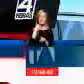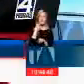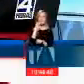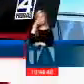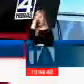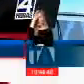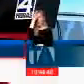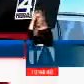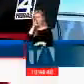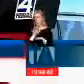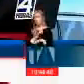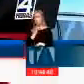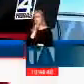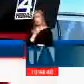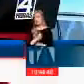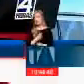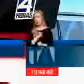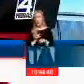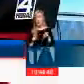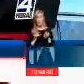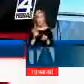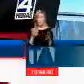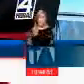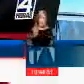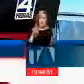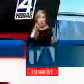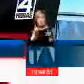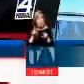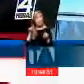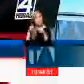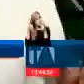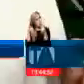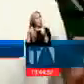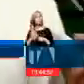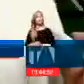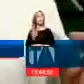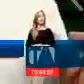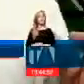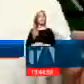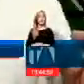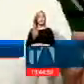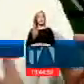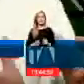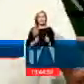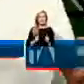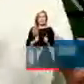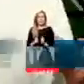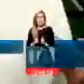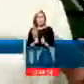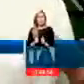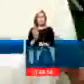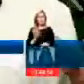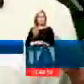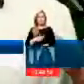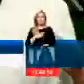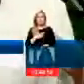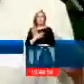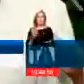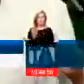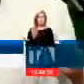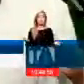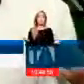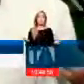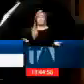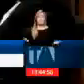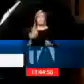una deuda con el país y otros rescatan los consensos. Pasamos con las justas y hay que hacer un mea culpa de lo que significa